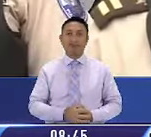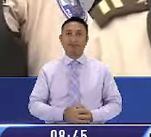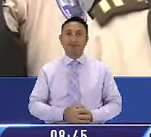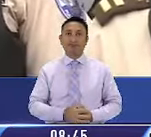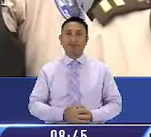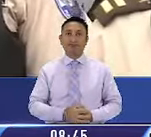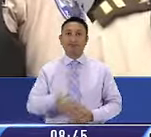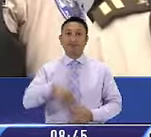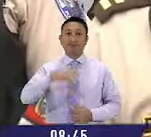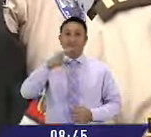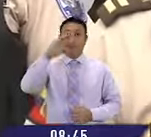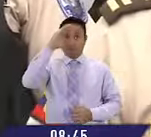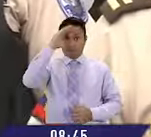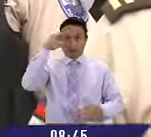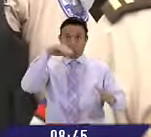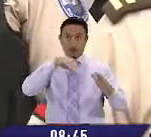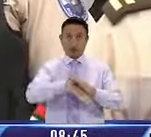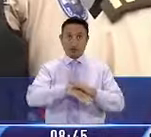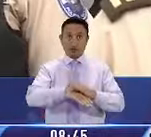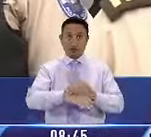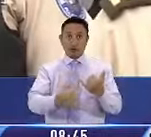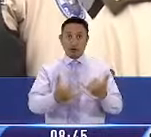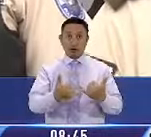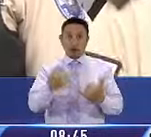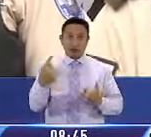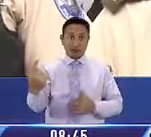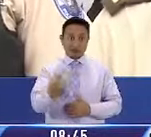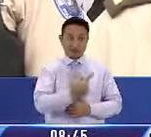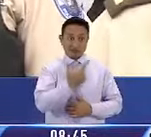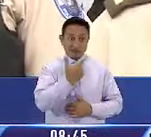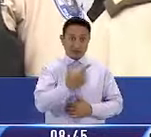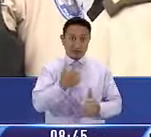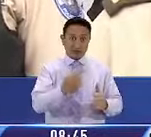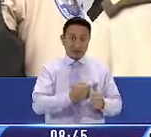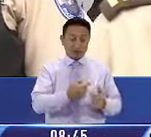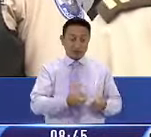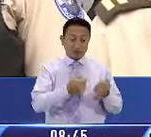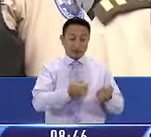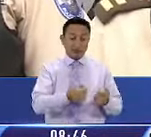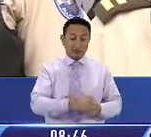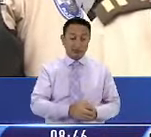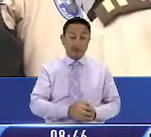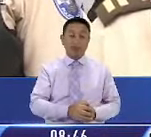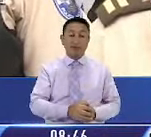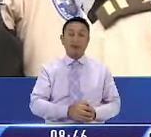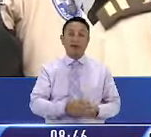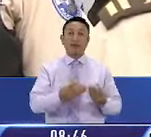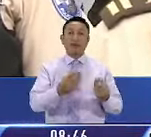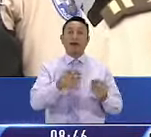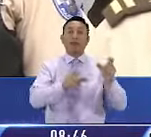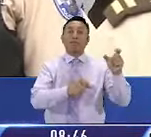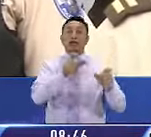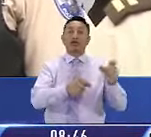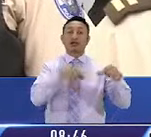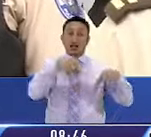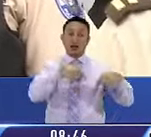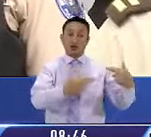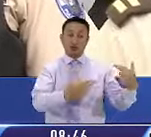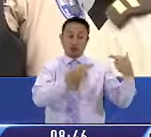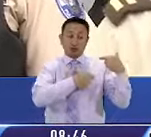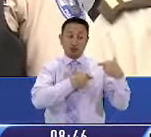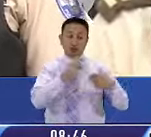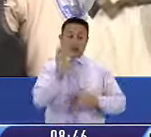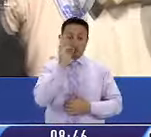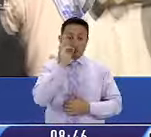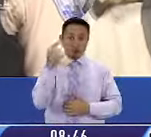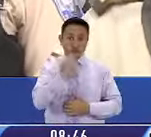intervención de Policía Nacional está generando los primeros resultados. Estamos sacando de las calles a los presuntos responsables del microtráfico